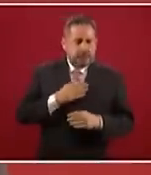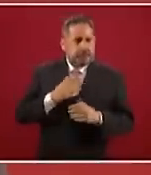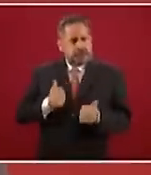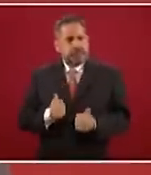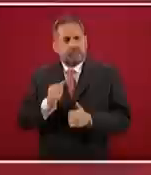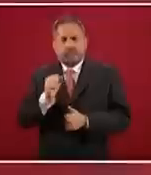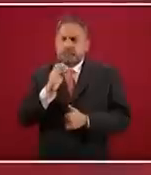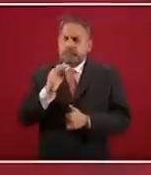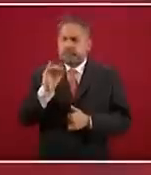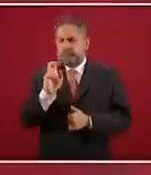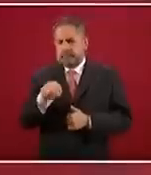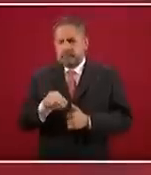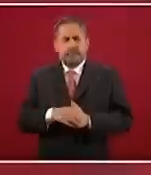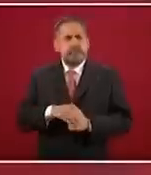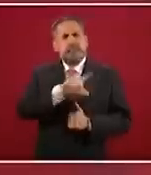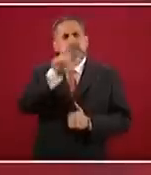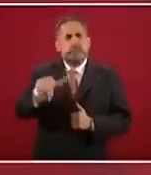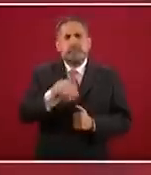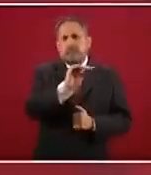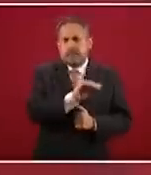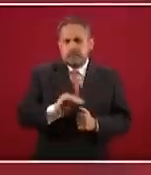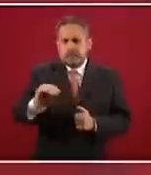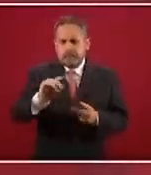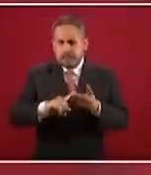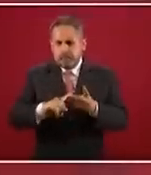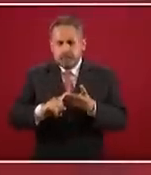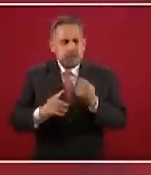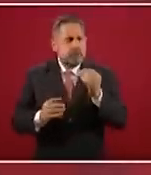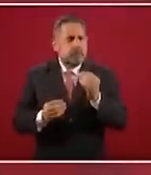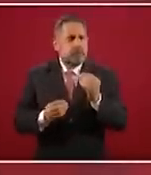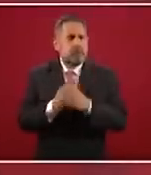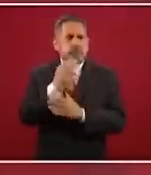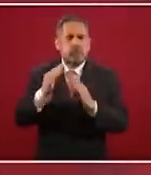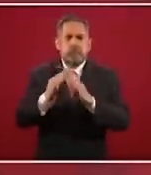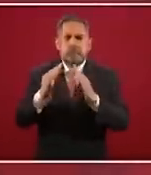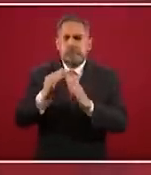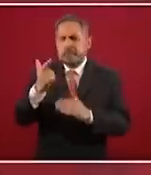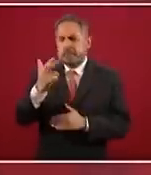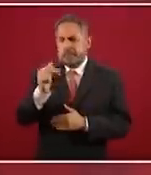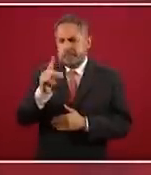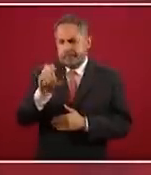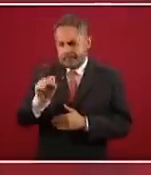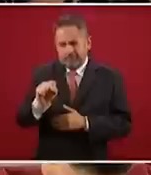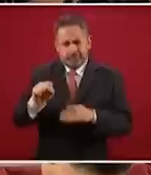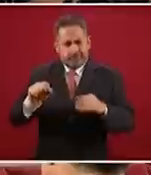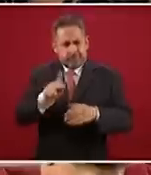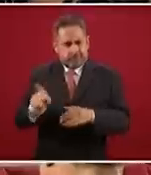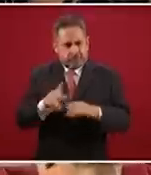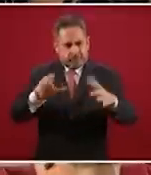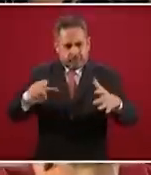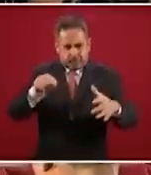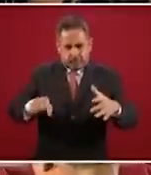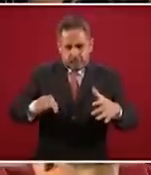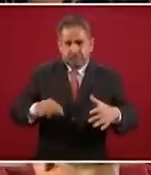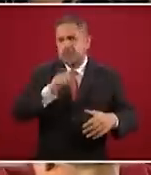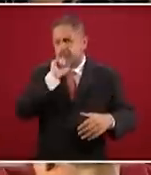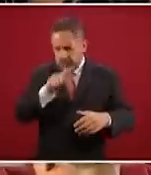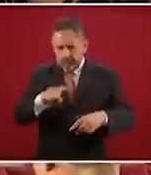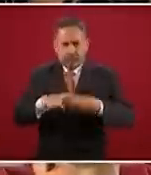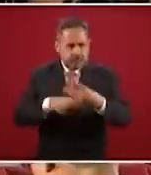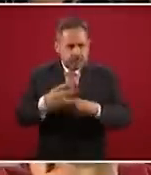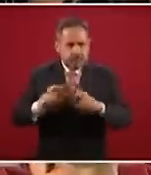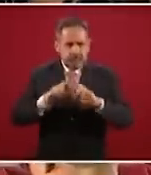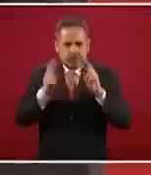nos vamos a Nuevo Casas Grandes y vamos a llevar a cabo ahí una reunión